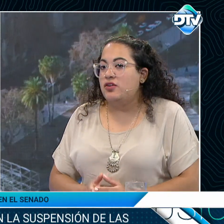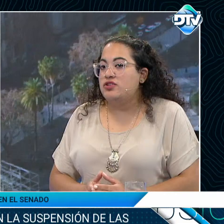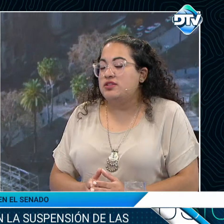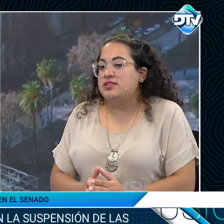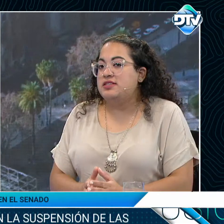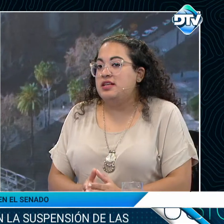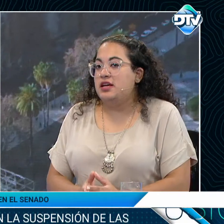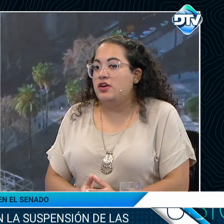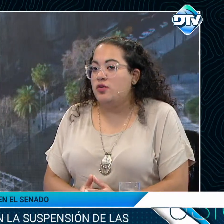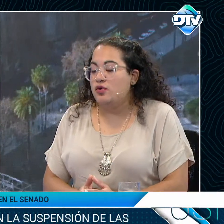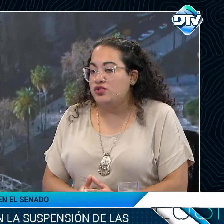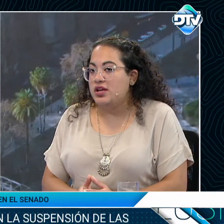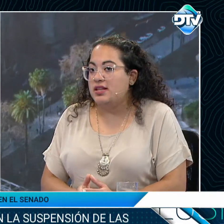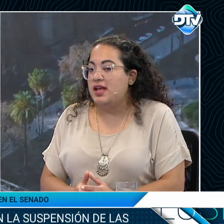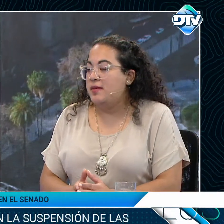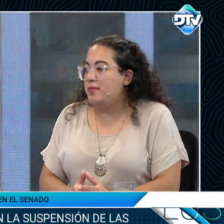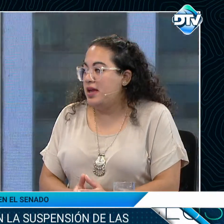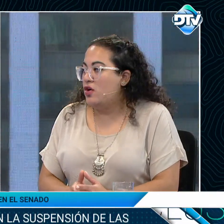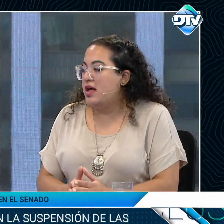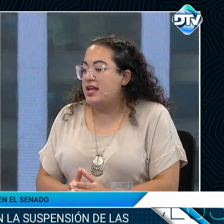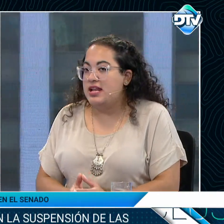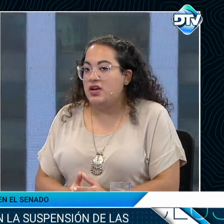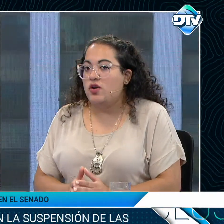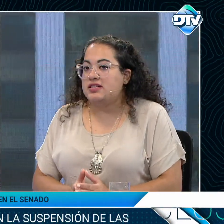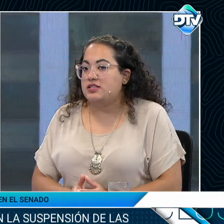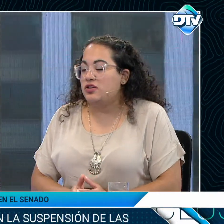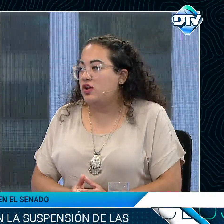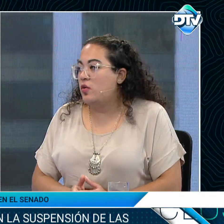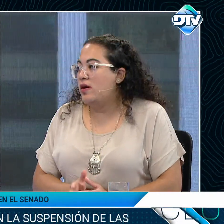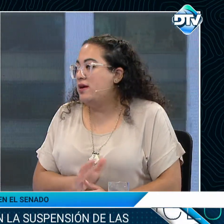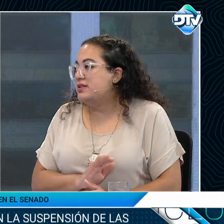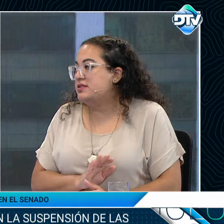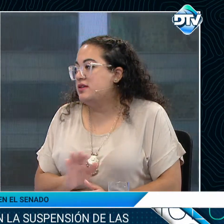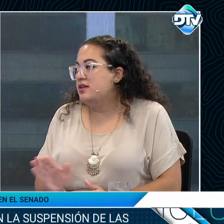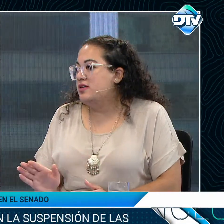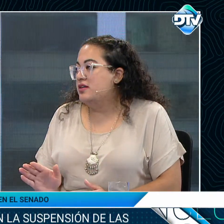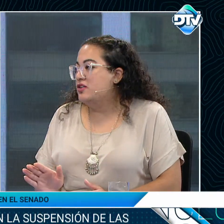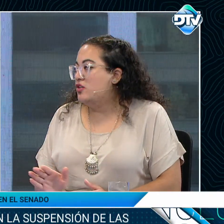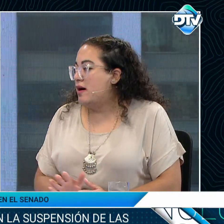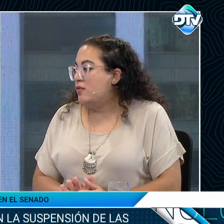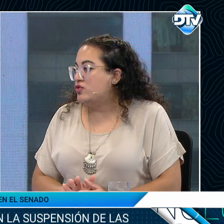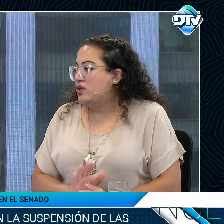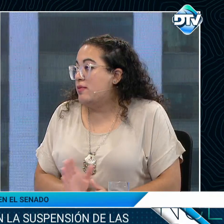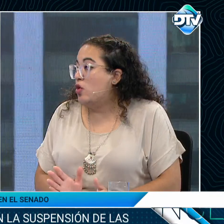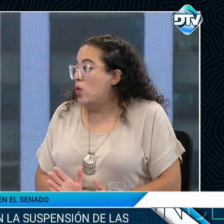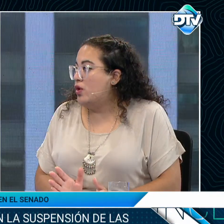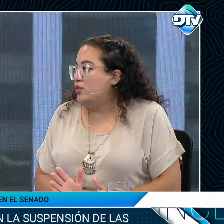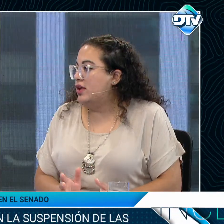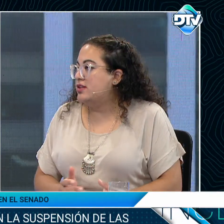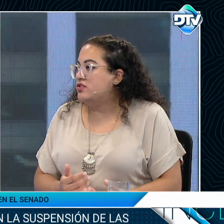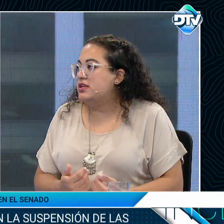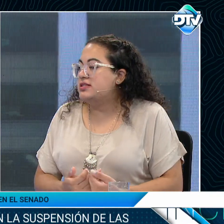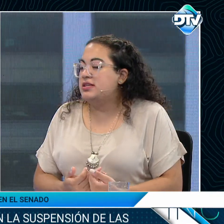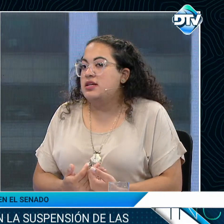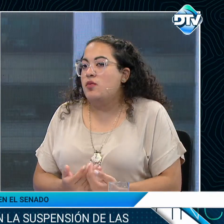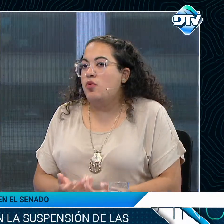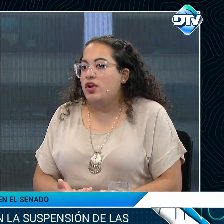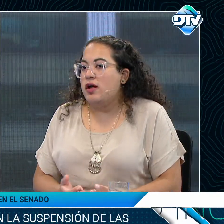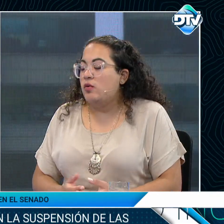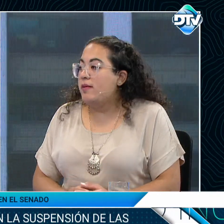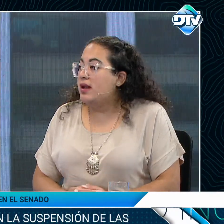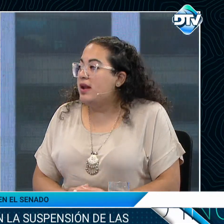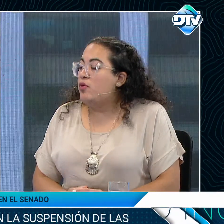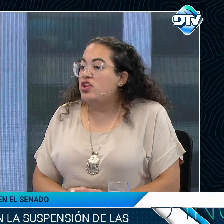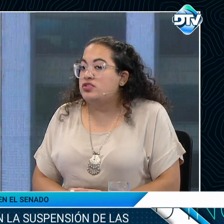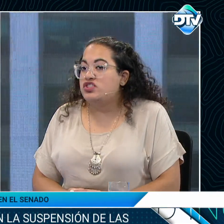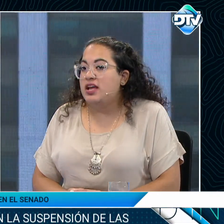dijeron, si incluyen el pliego de Ariel Lijo en la sesión del jueves, no vamos quórum. Entonces, bueno, de alguna